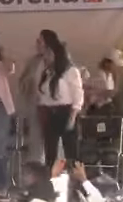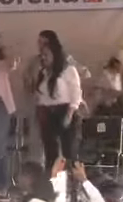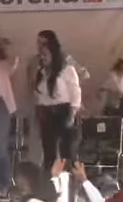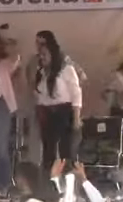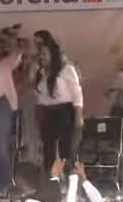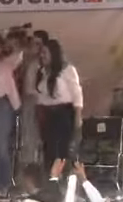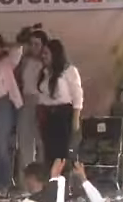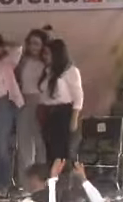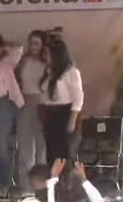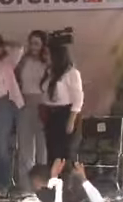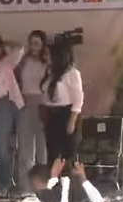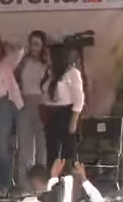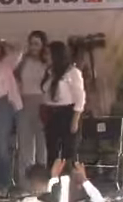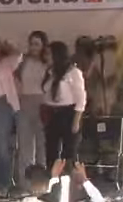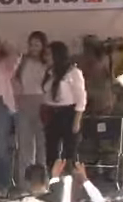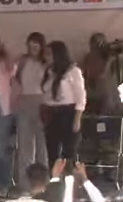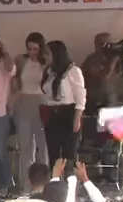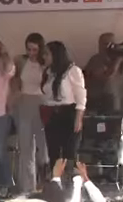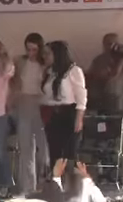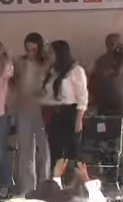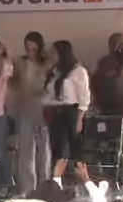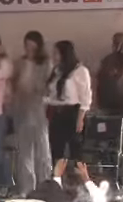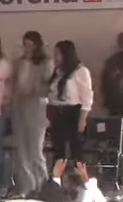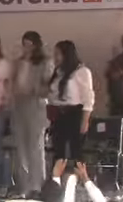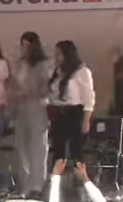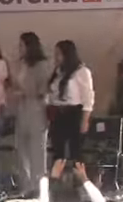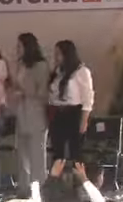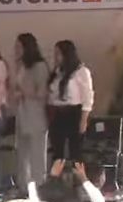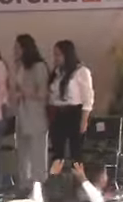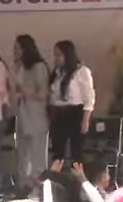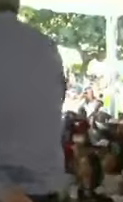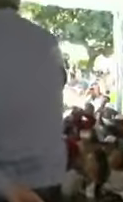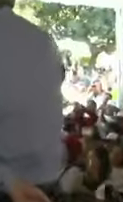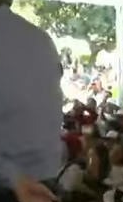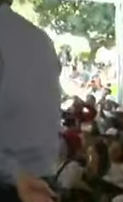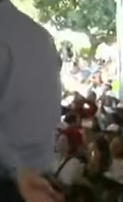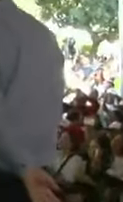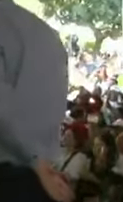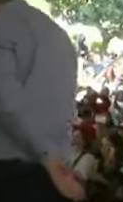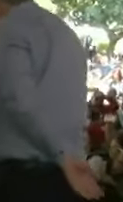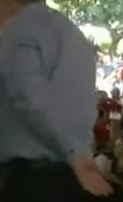entonemos nuestro glorioso himno nacional mexicano.